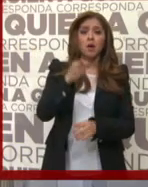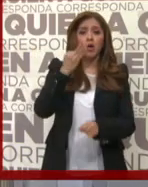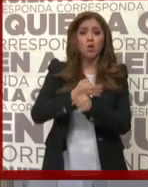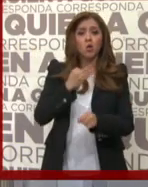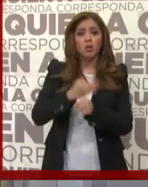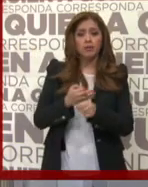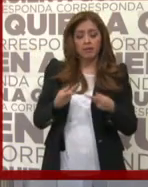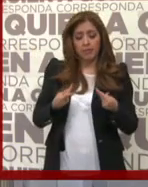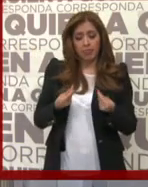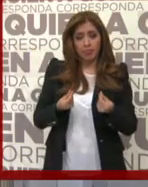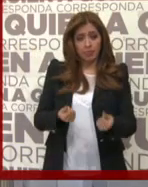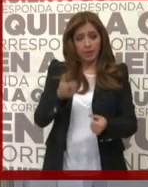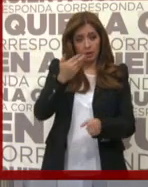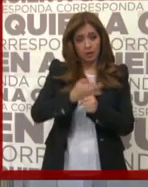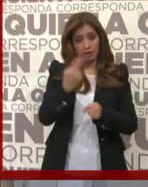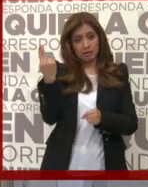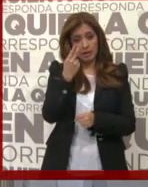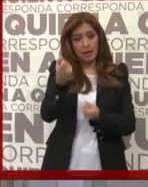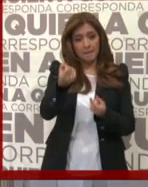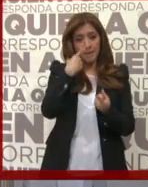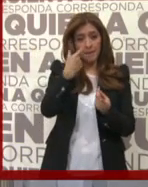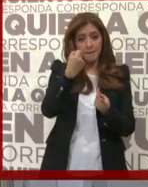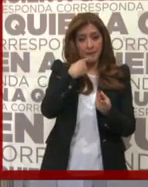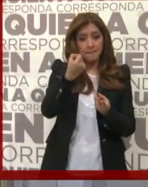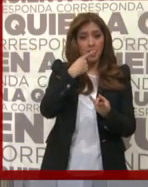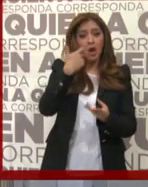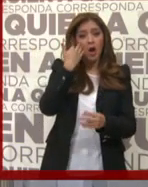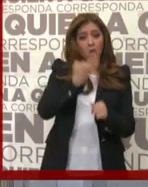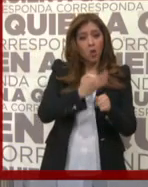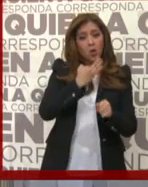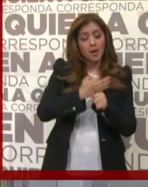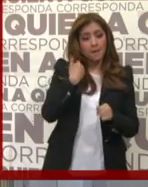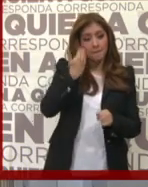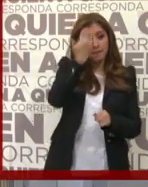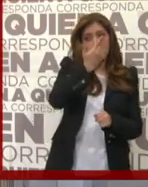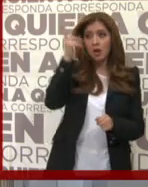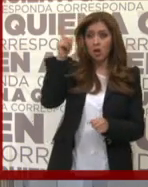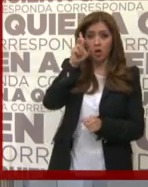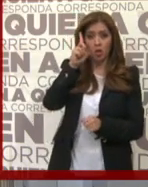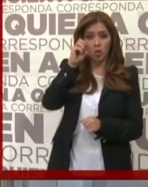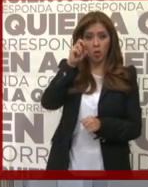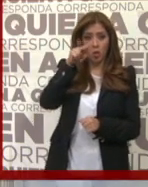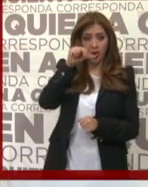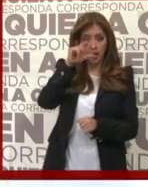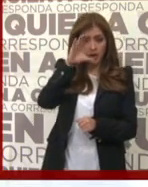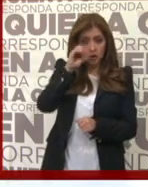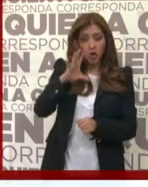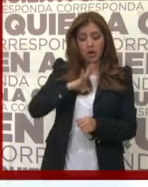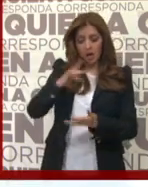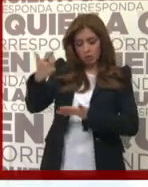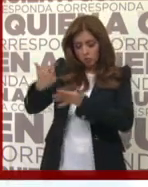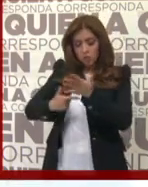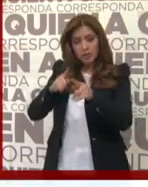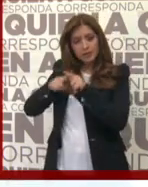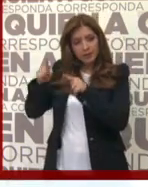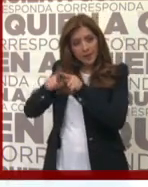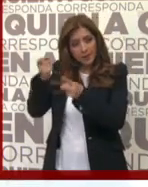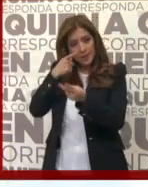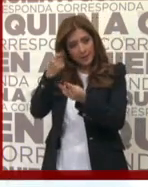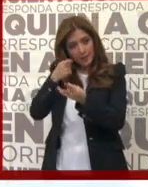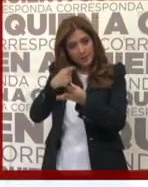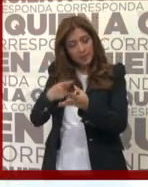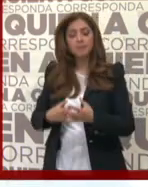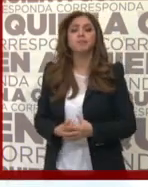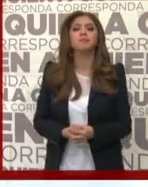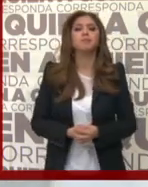los suelos, requiere muchos medicamentos, Jorge, que es la petición que tiene ella, ya nuestro departamento de donaciones está buscando, me informan que han estado